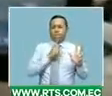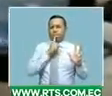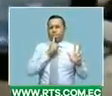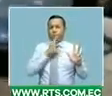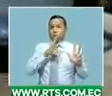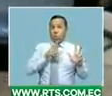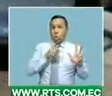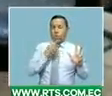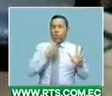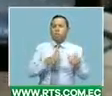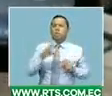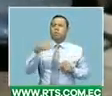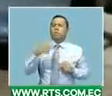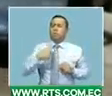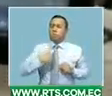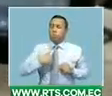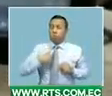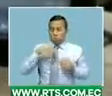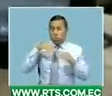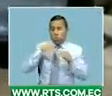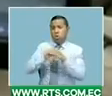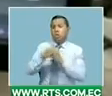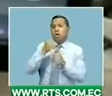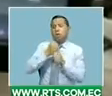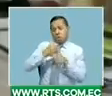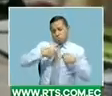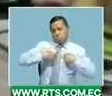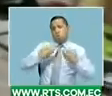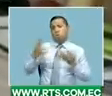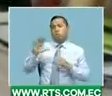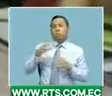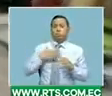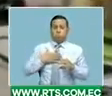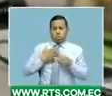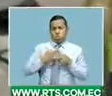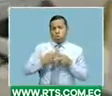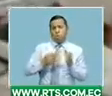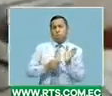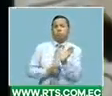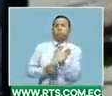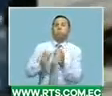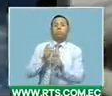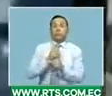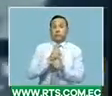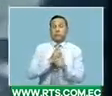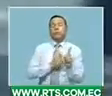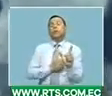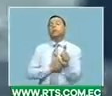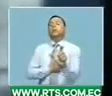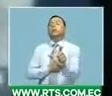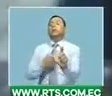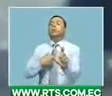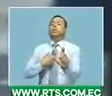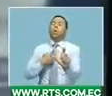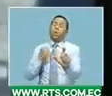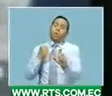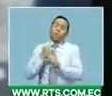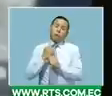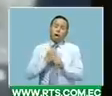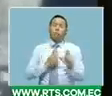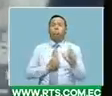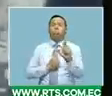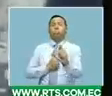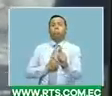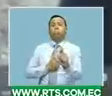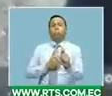hizo pasar por personal de esta empresa, dando el nombre de un empleado que efectivamente debía llegar a trabajar y que